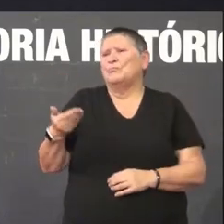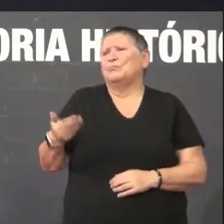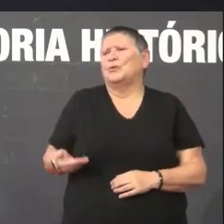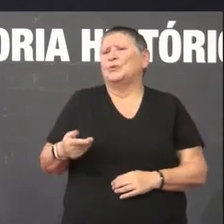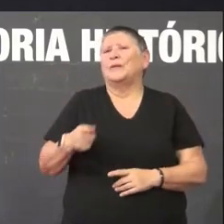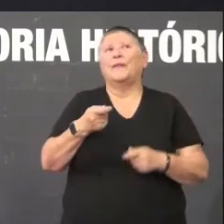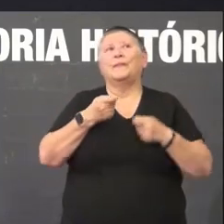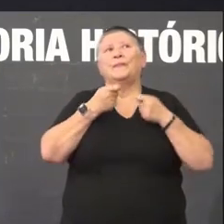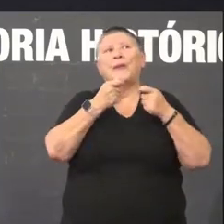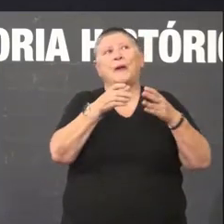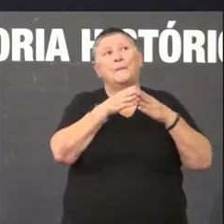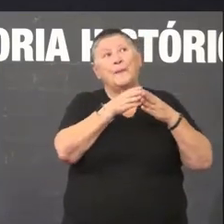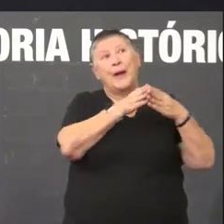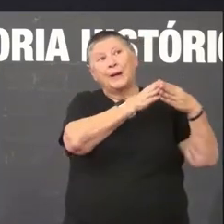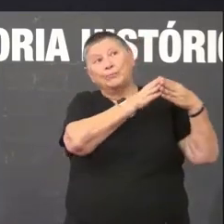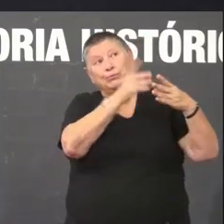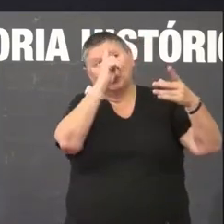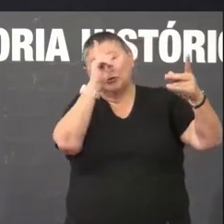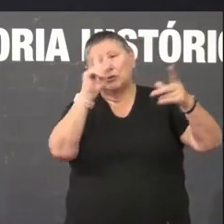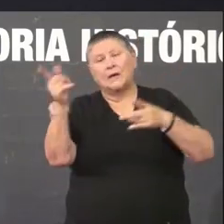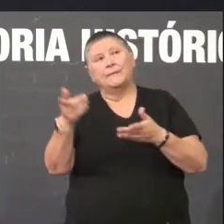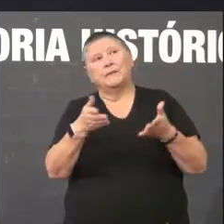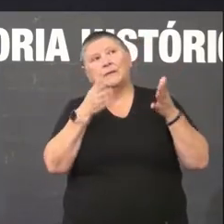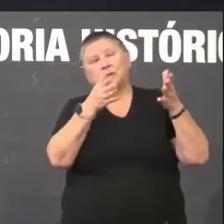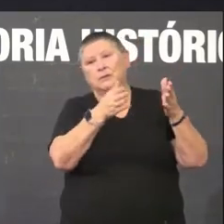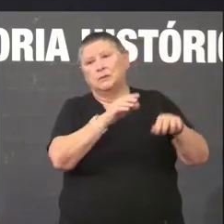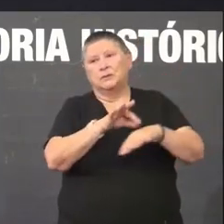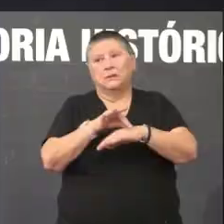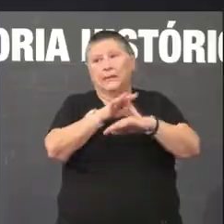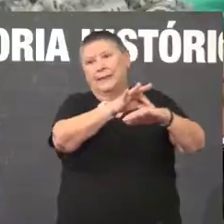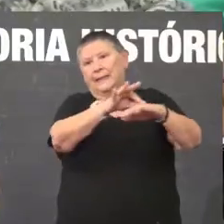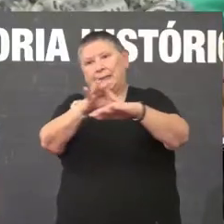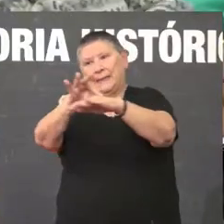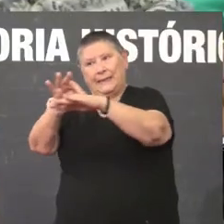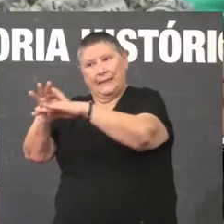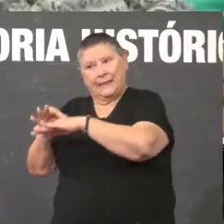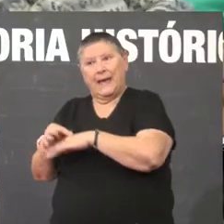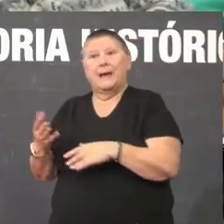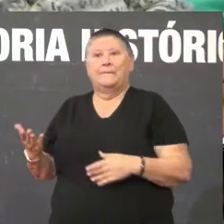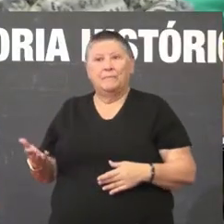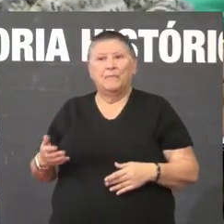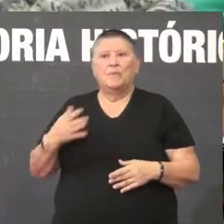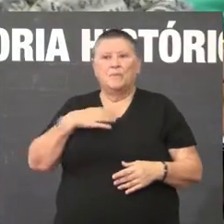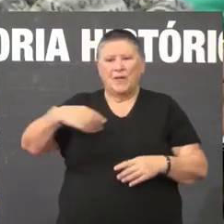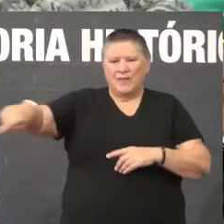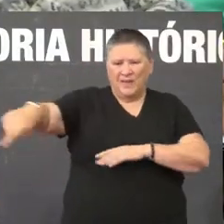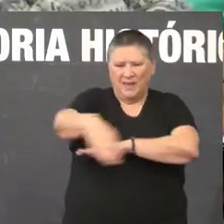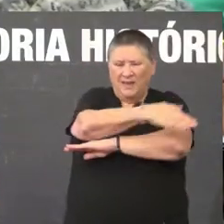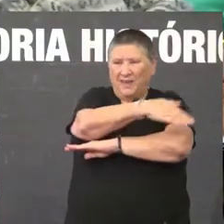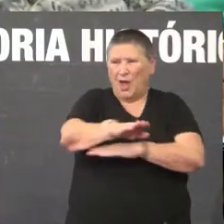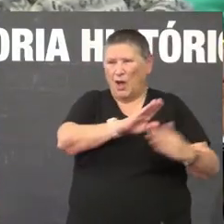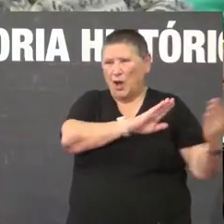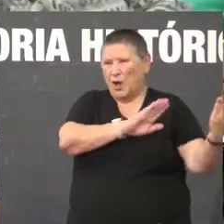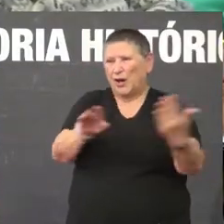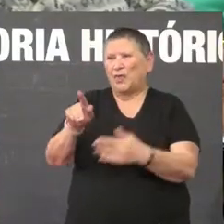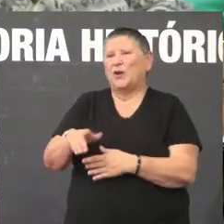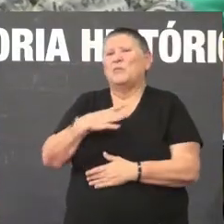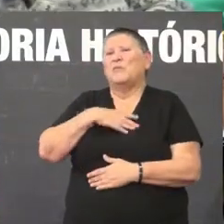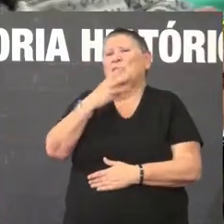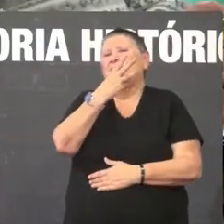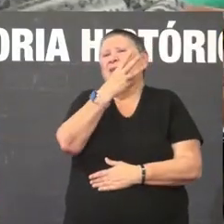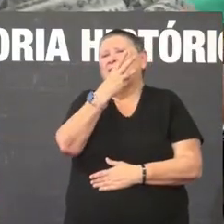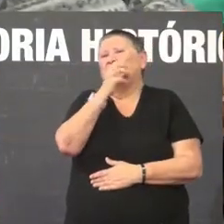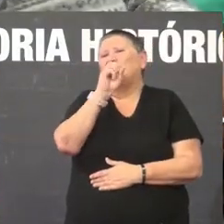conduce, que ordena o tráfico marítimo. Un tráfico polo que pasan ao redor de 13.000 buques de